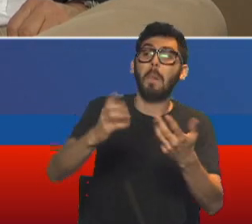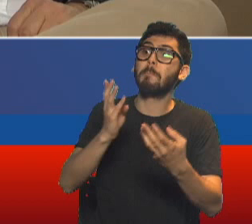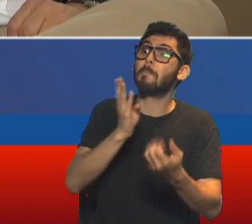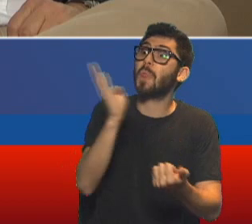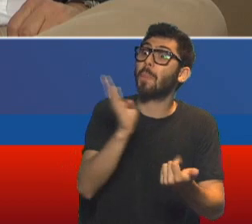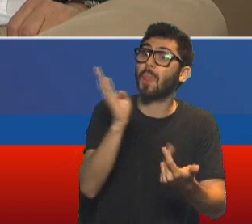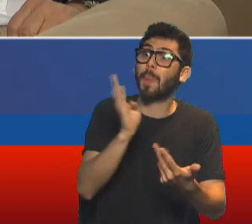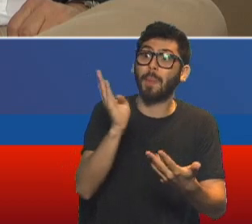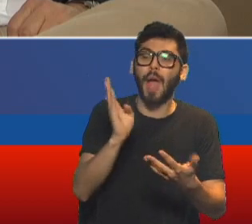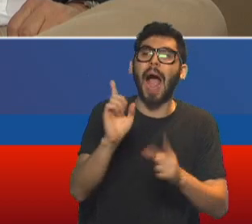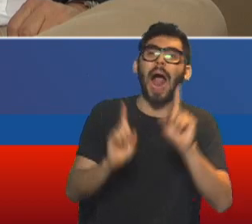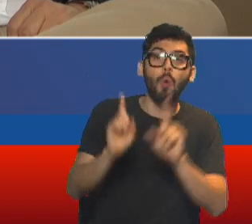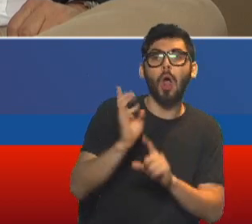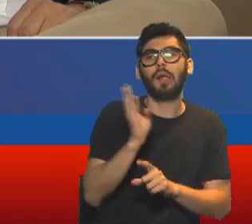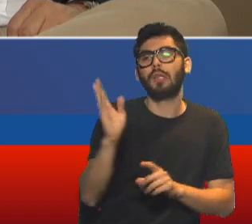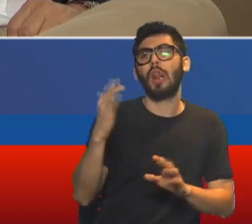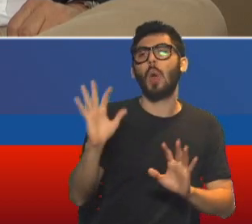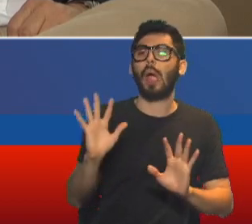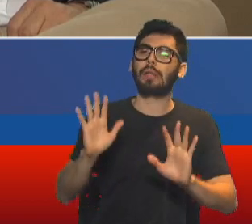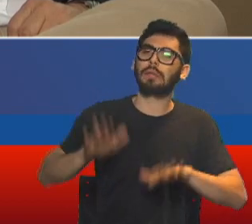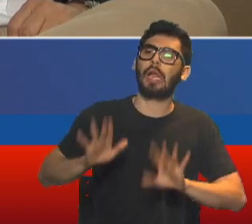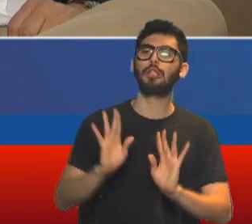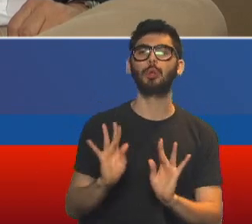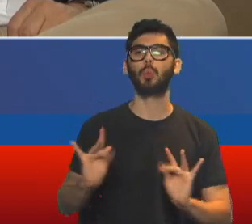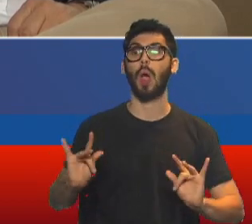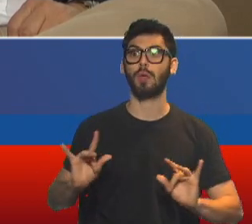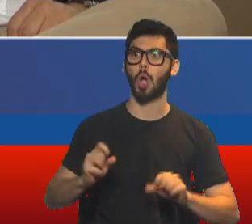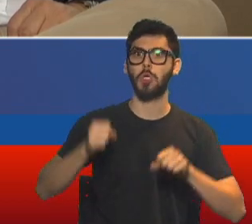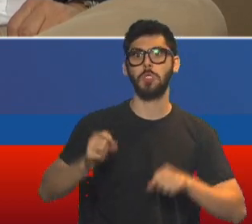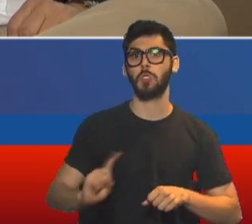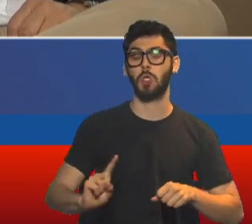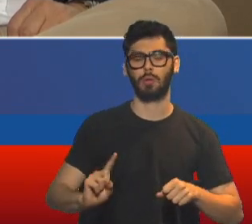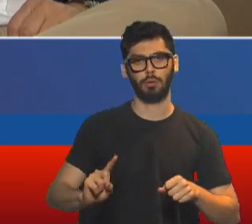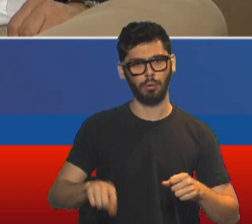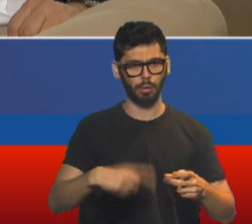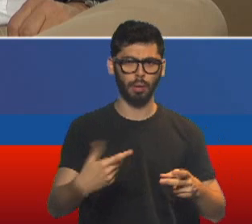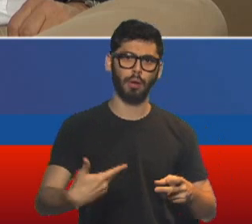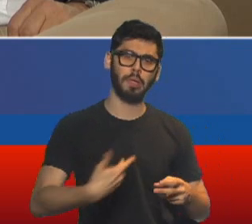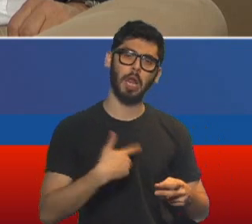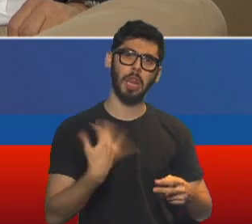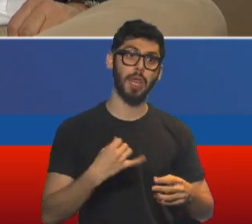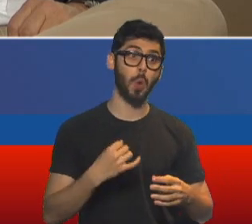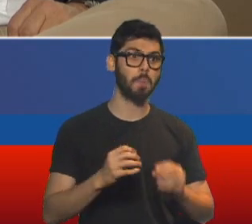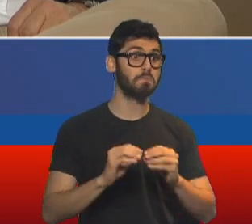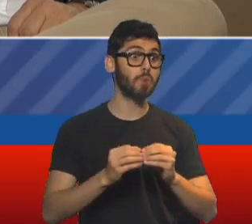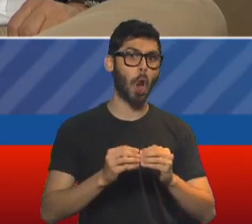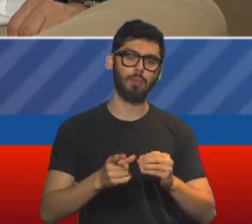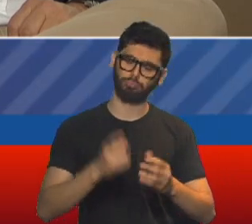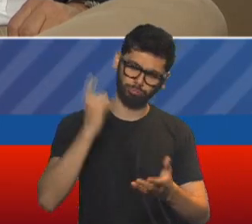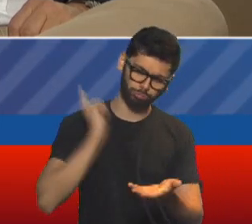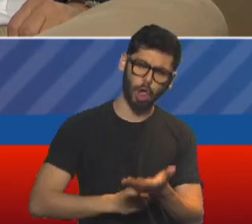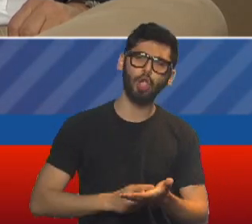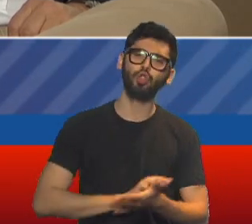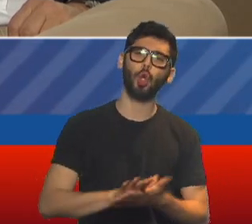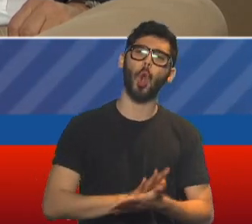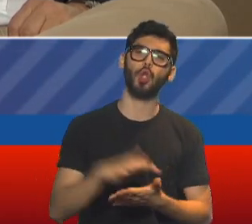algunos le piden que sea más moderado y otros les piden que finalmente tome medidas mucho más directas sobre problemas muy concretos, sobre